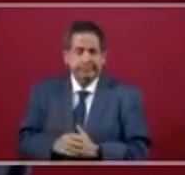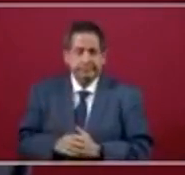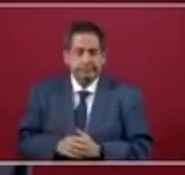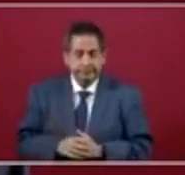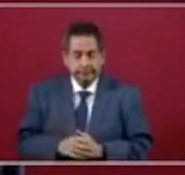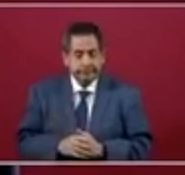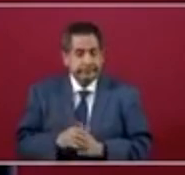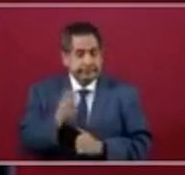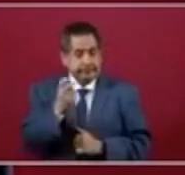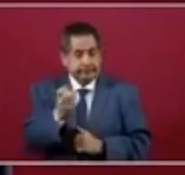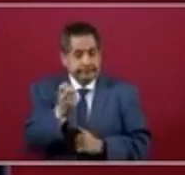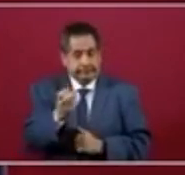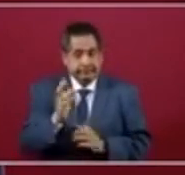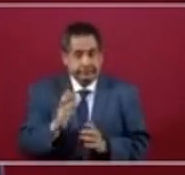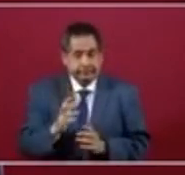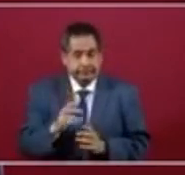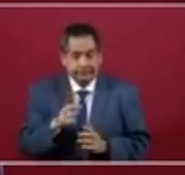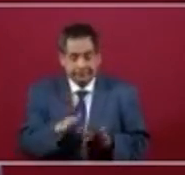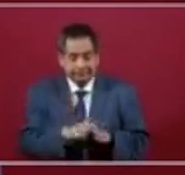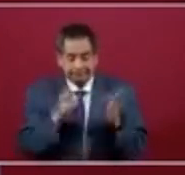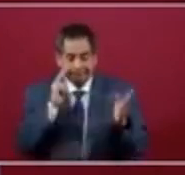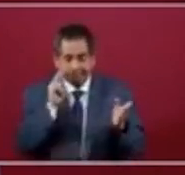Eso es lo que está de por medio.